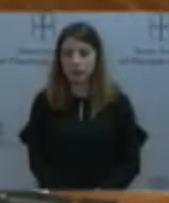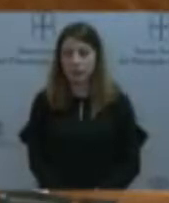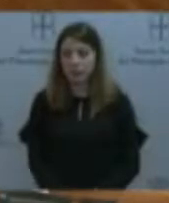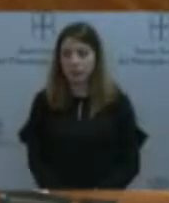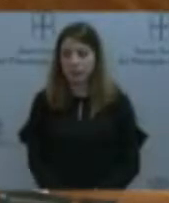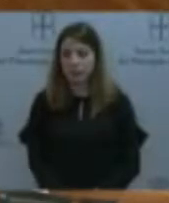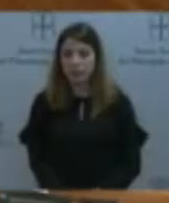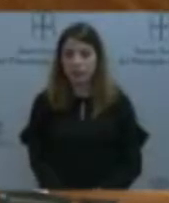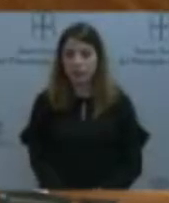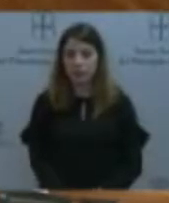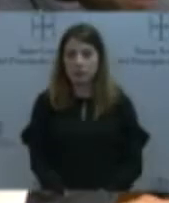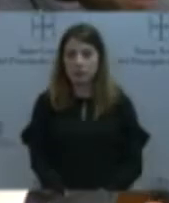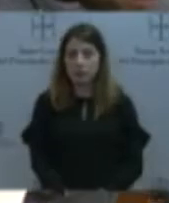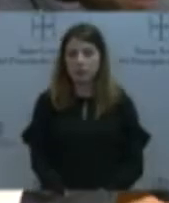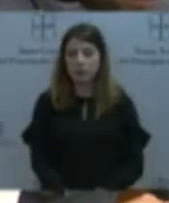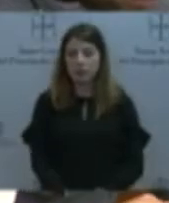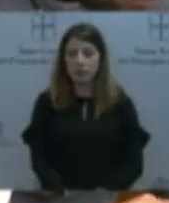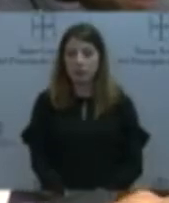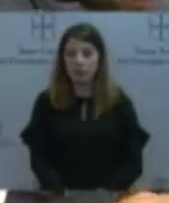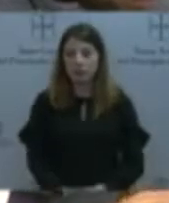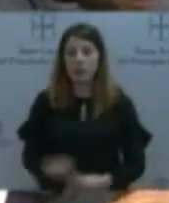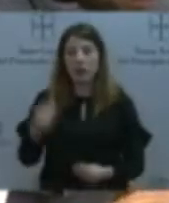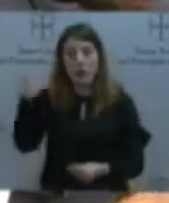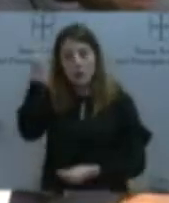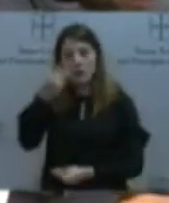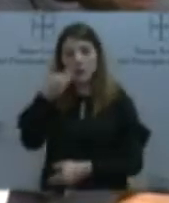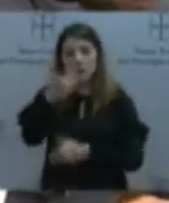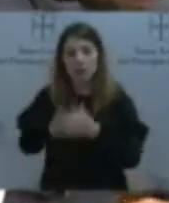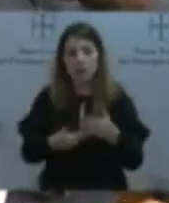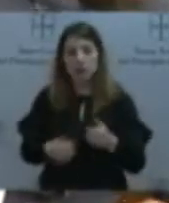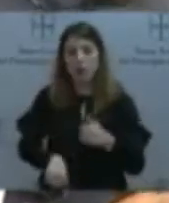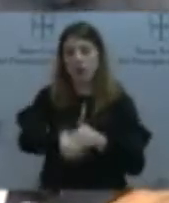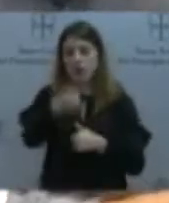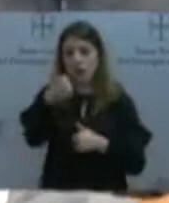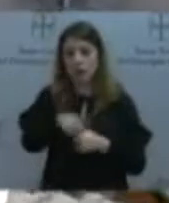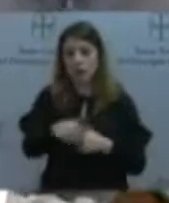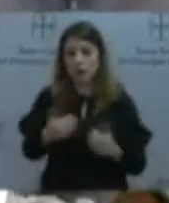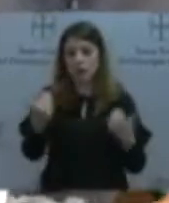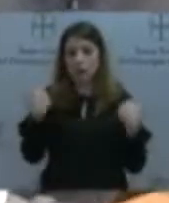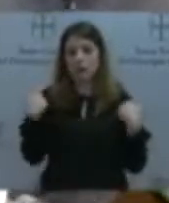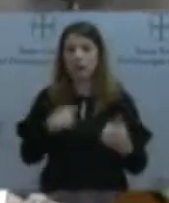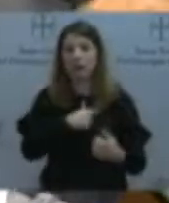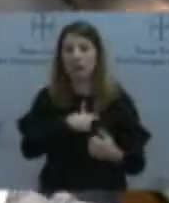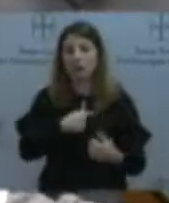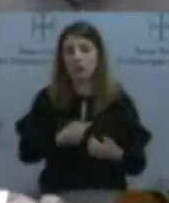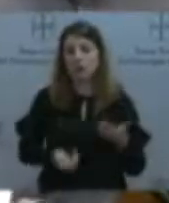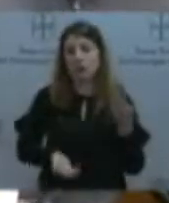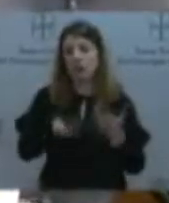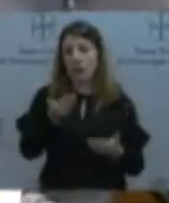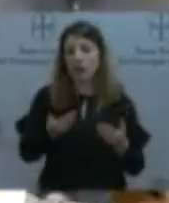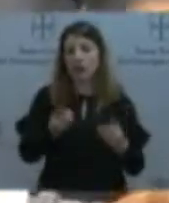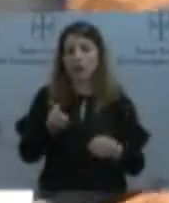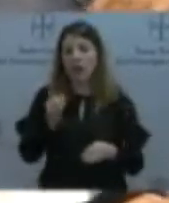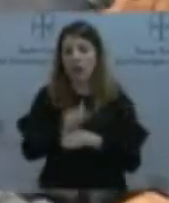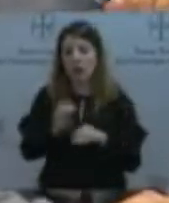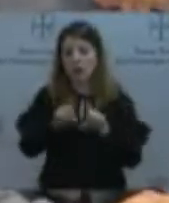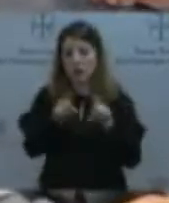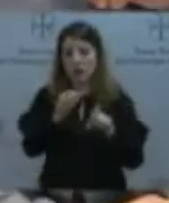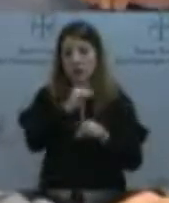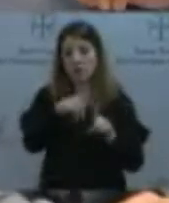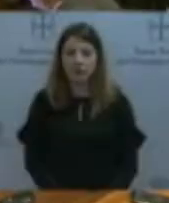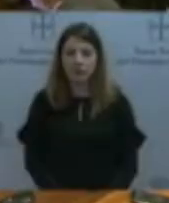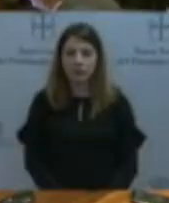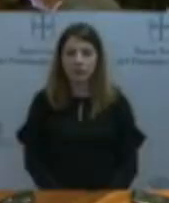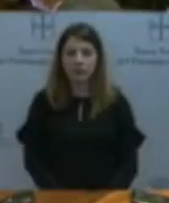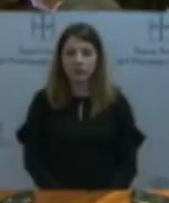¿Cree que el proceso de evaluación que llevan a cabo las comisiones de evaluación de las ayudas empresariales de I+D+I del IDEPA garantizan que no se aprueben